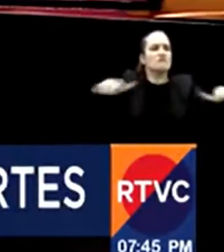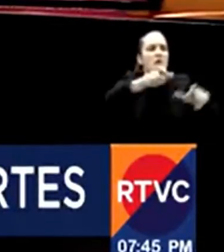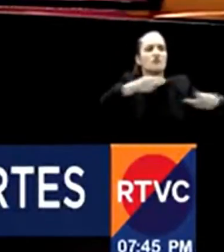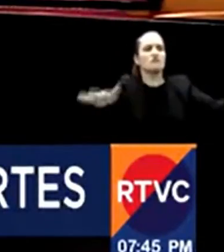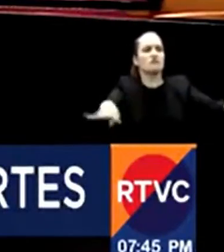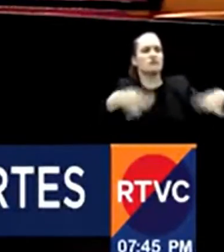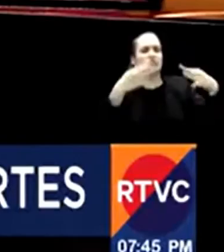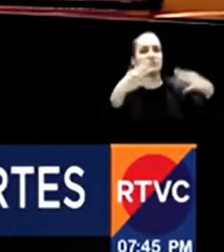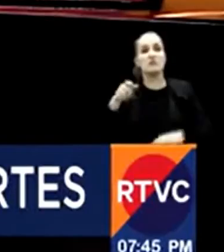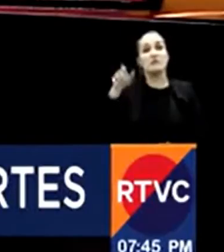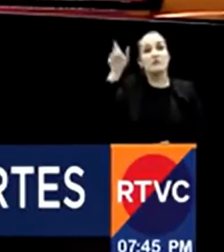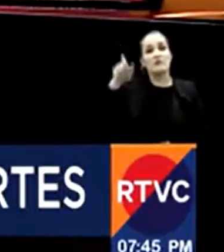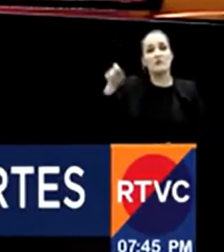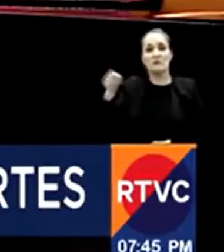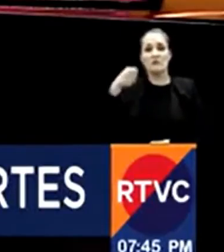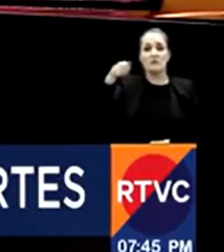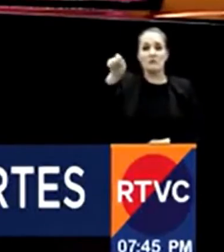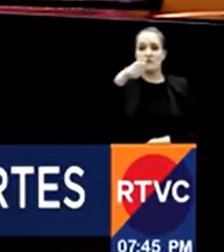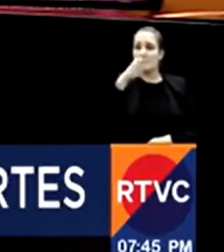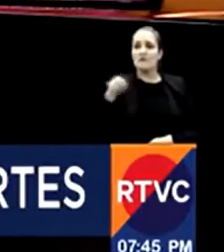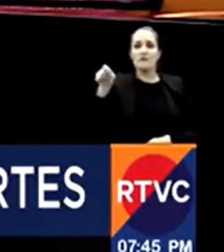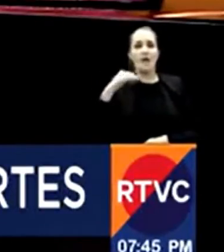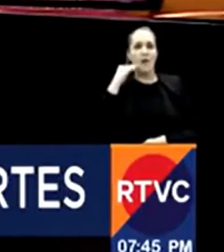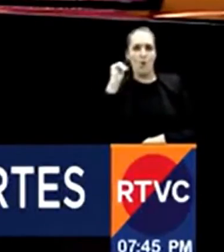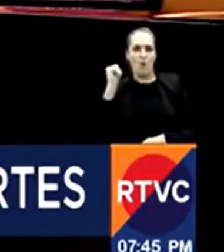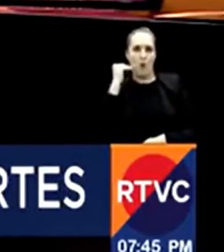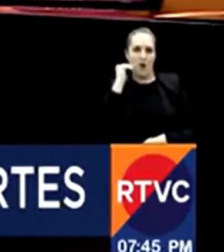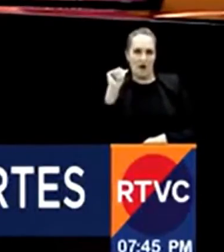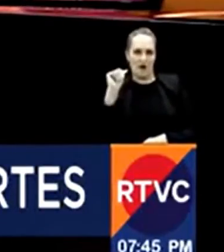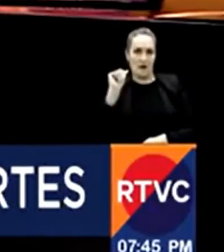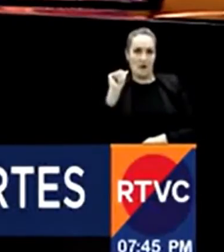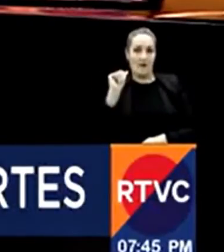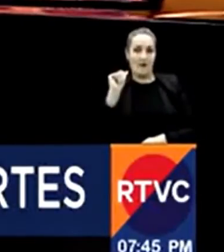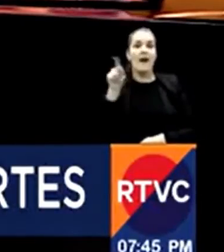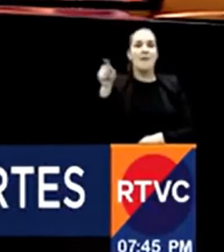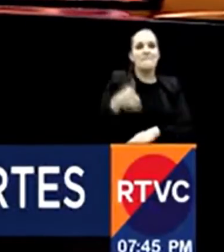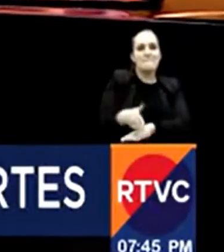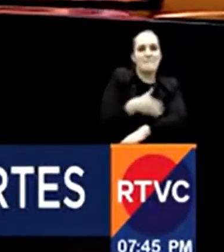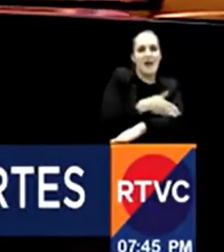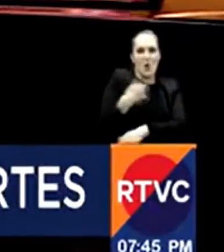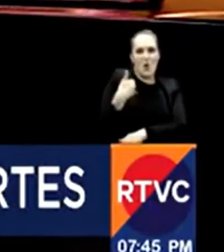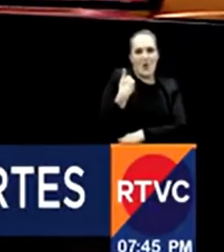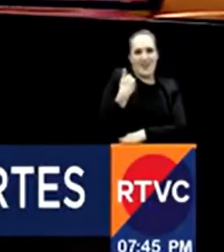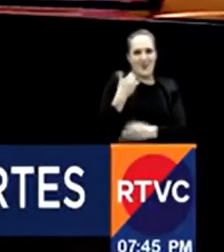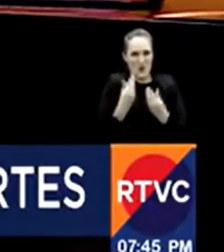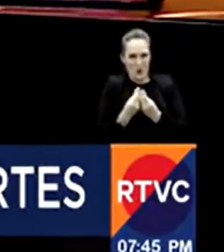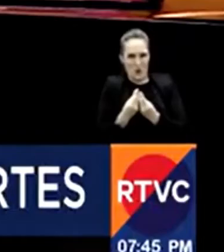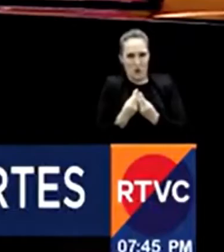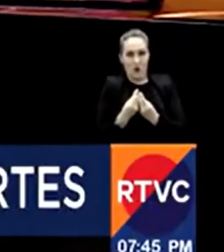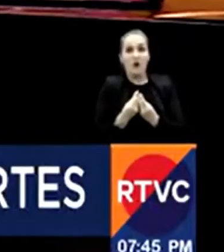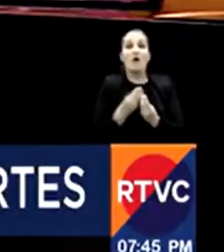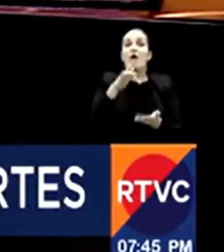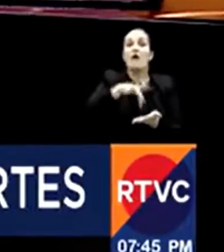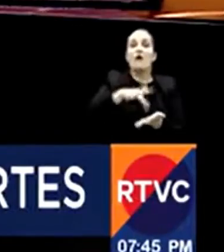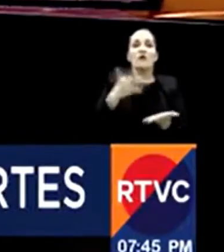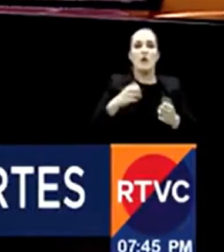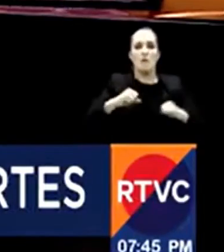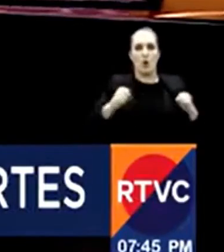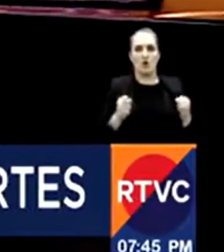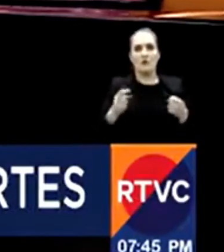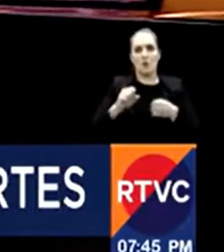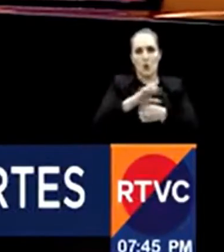la directora de la Orquesta Prejuvenil, de la Orquesta Filarmónica Prejuvenil de Bogotá y de Cundinamarca. Ella se llama María